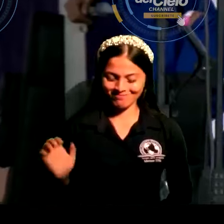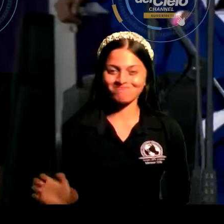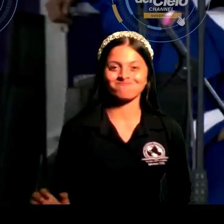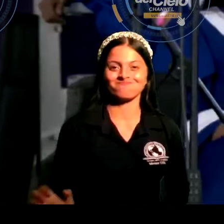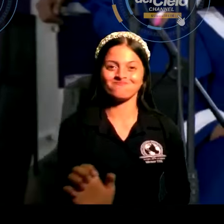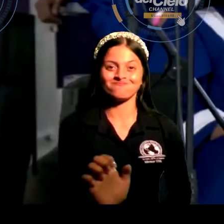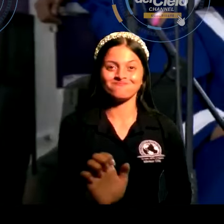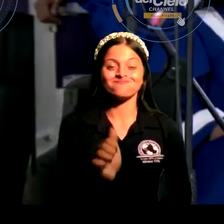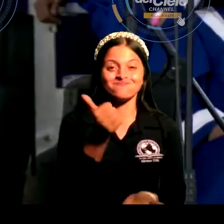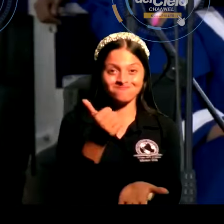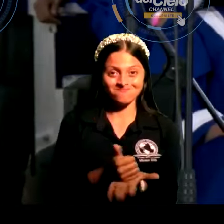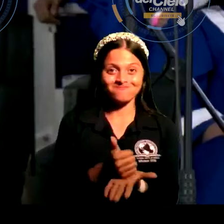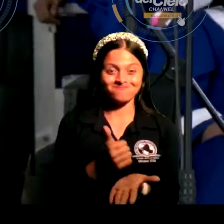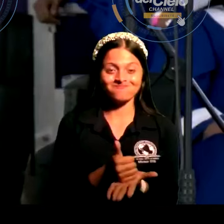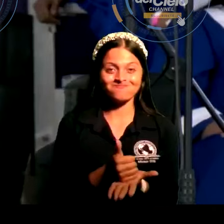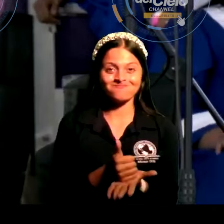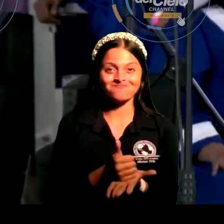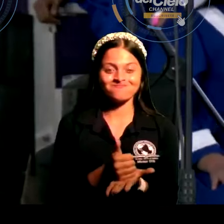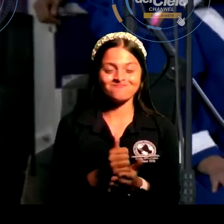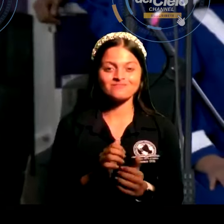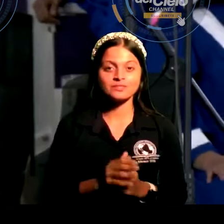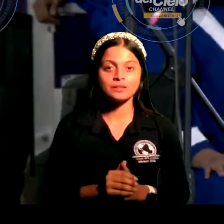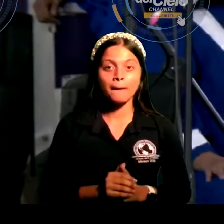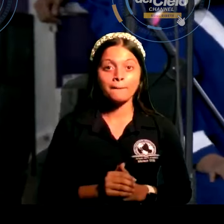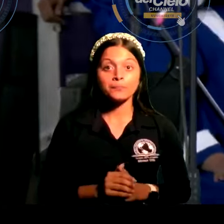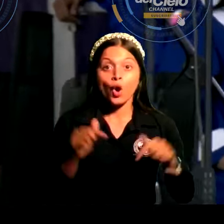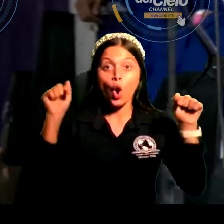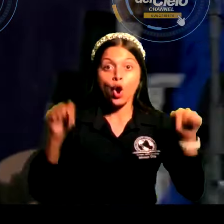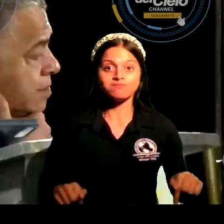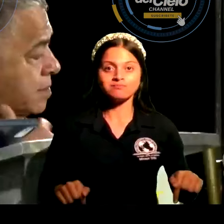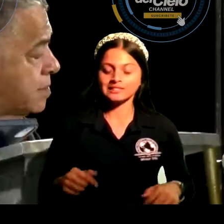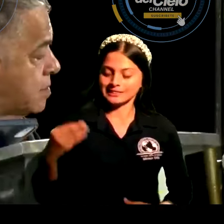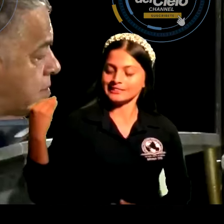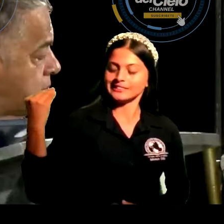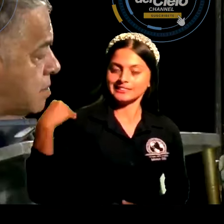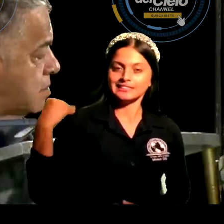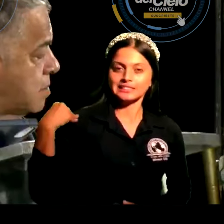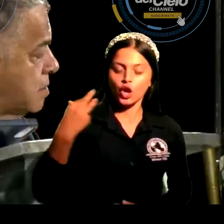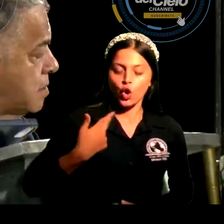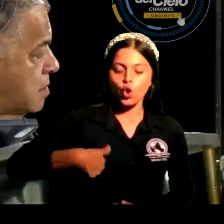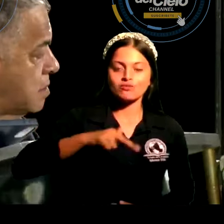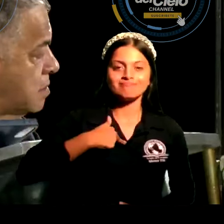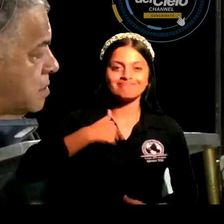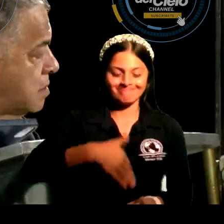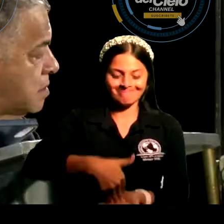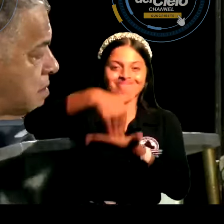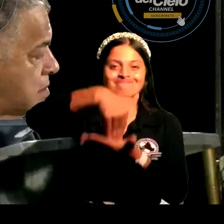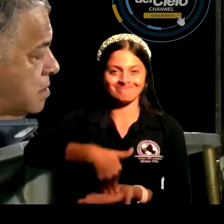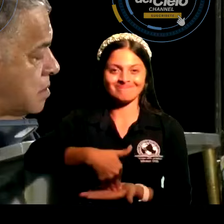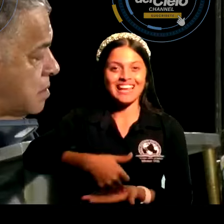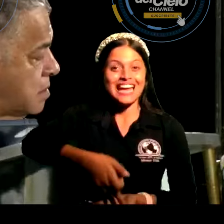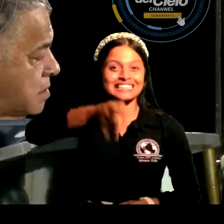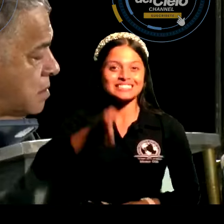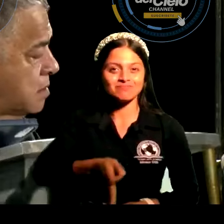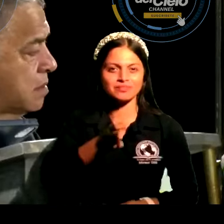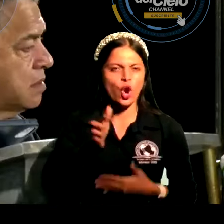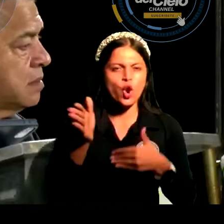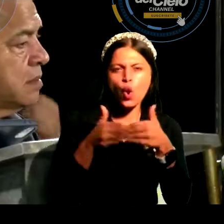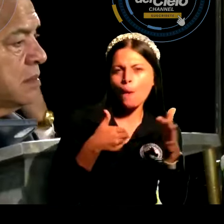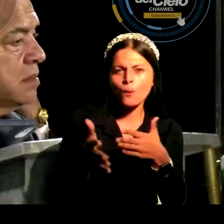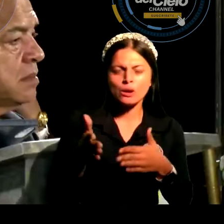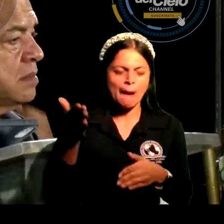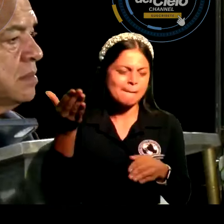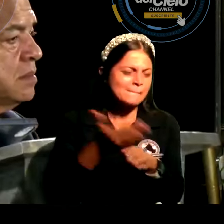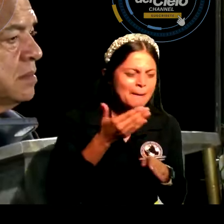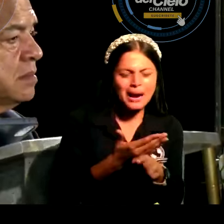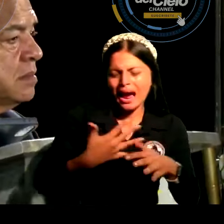Aleluya. Por eso estamos llamados a permanecer. Gloria al Señor. Conocer el